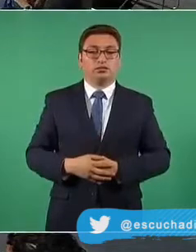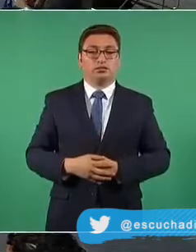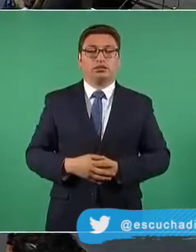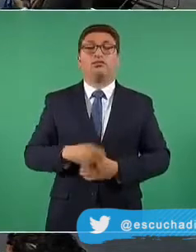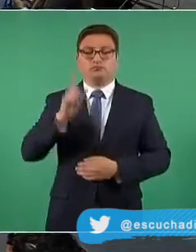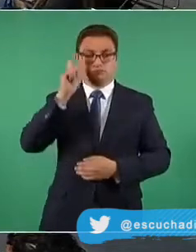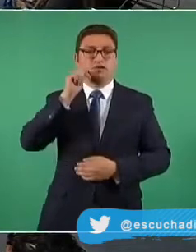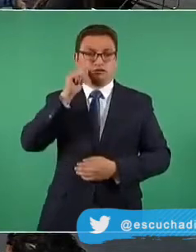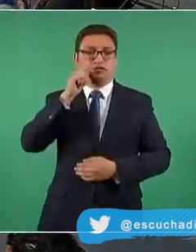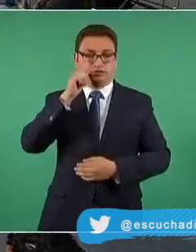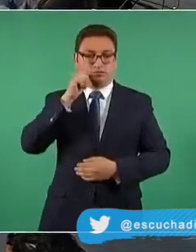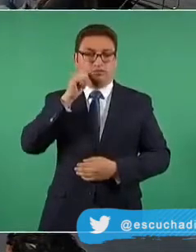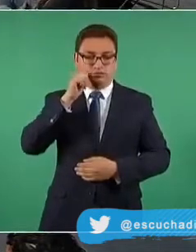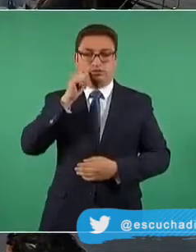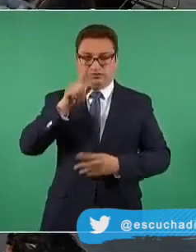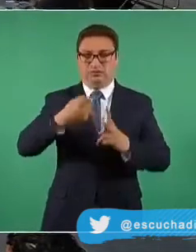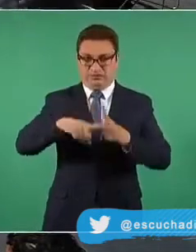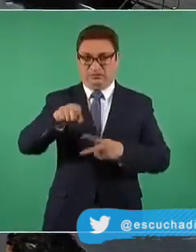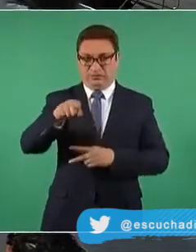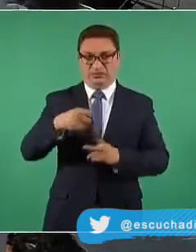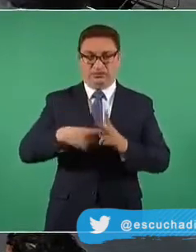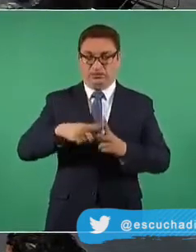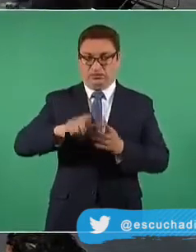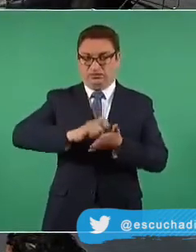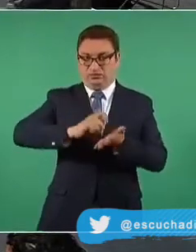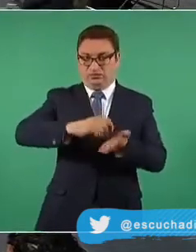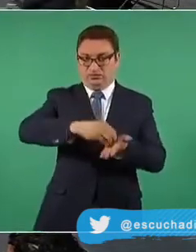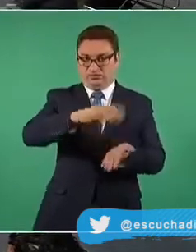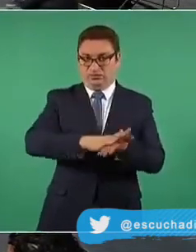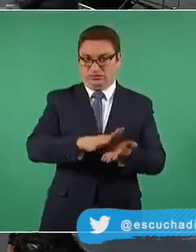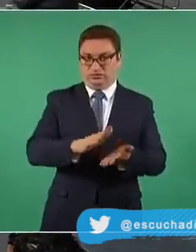Para mañana abres y apuntan